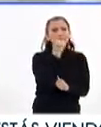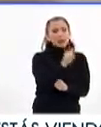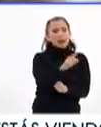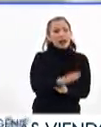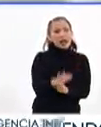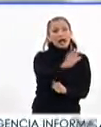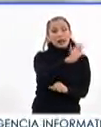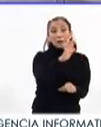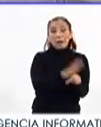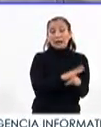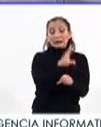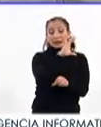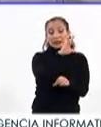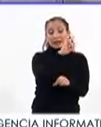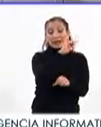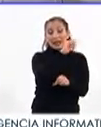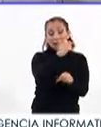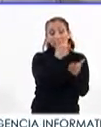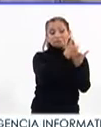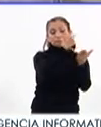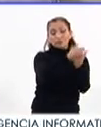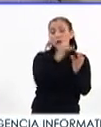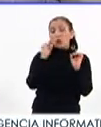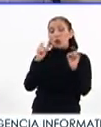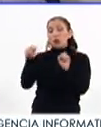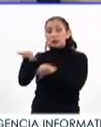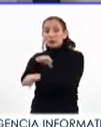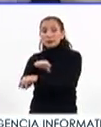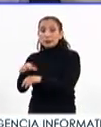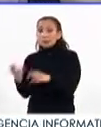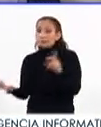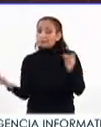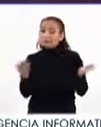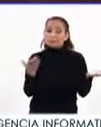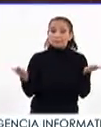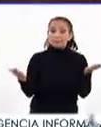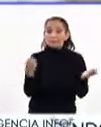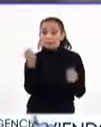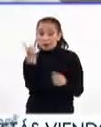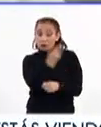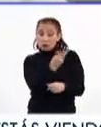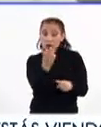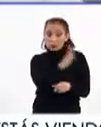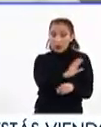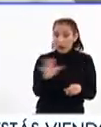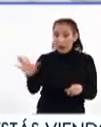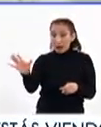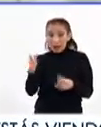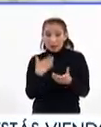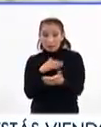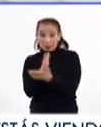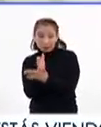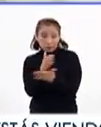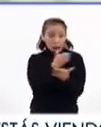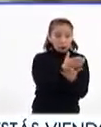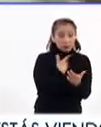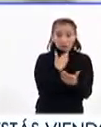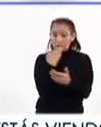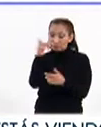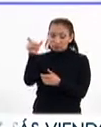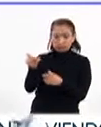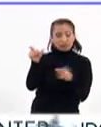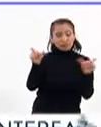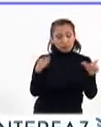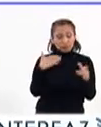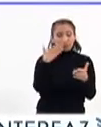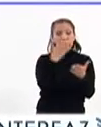al área más bien clínica o al área más bien de diseño. Entonces, cualquiera de las dos áreas nos va a dar un buen perfil